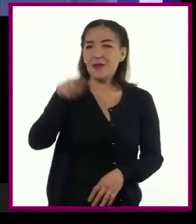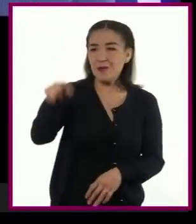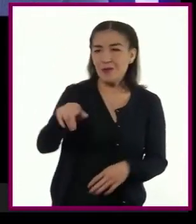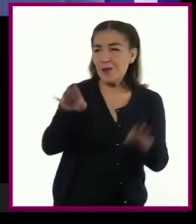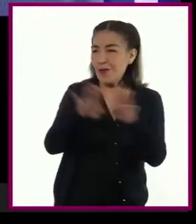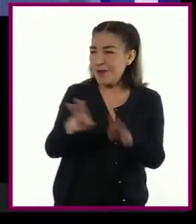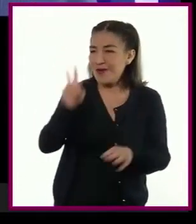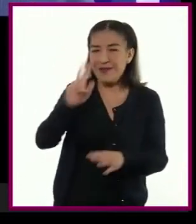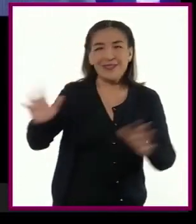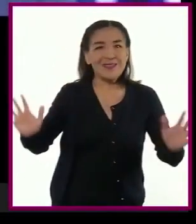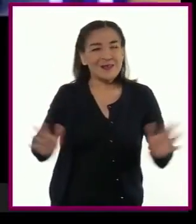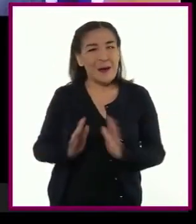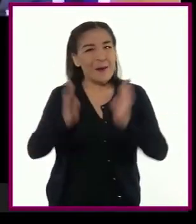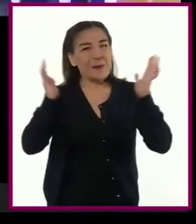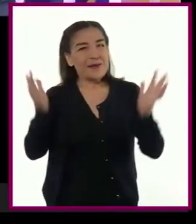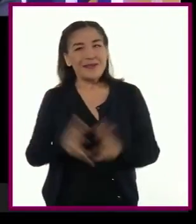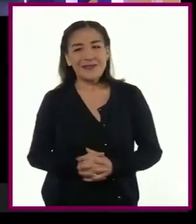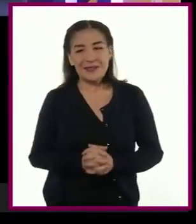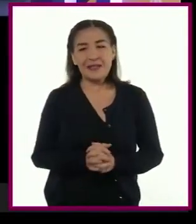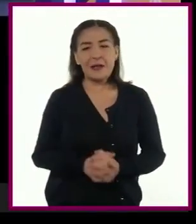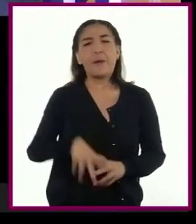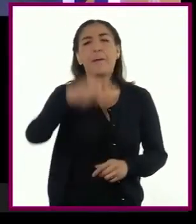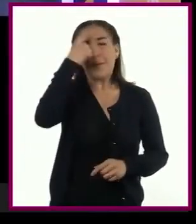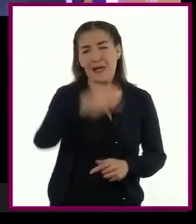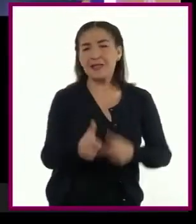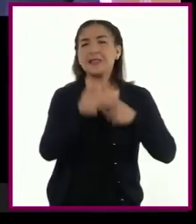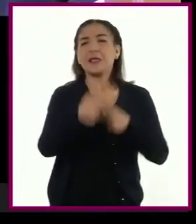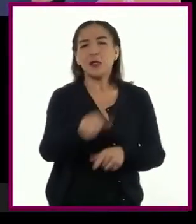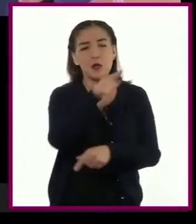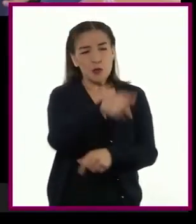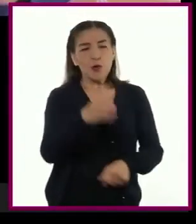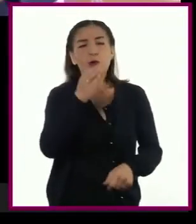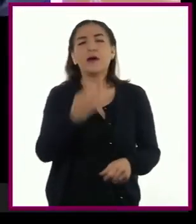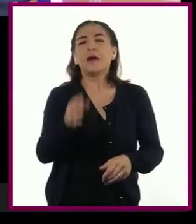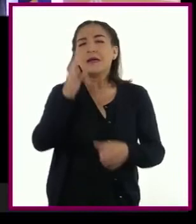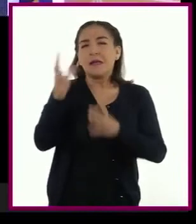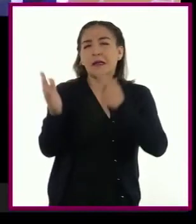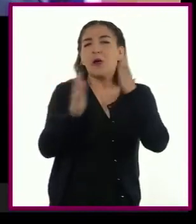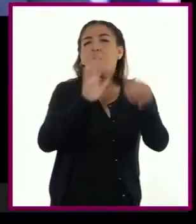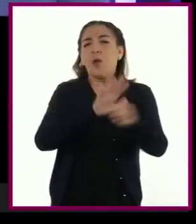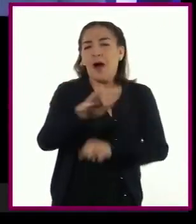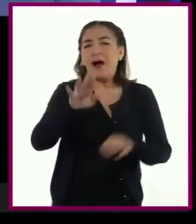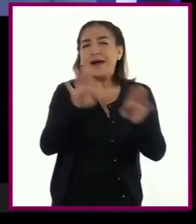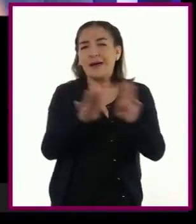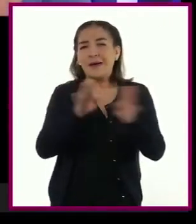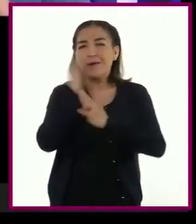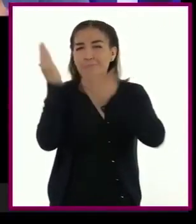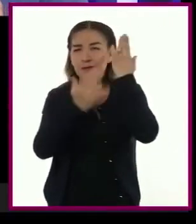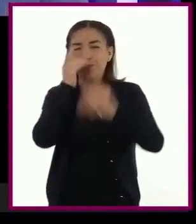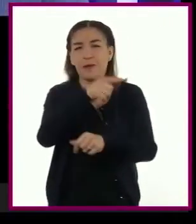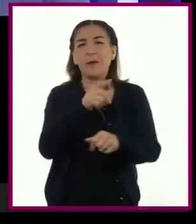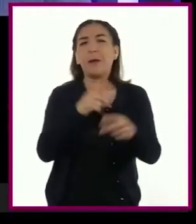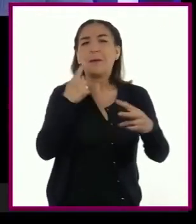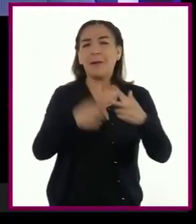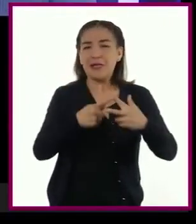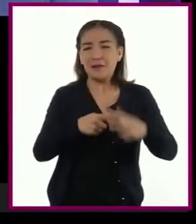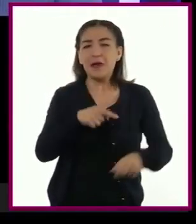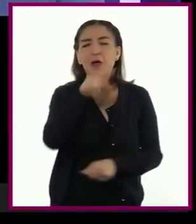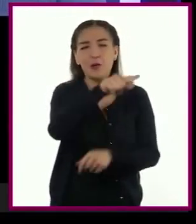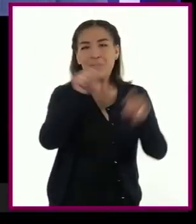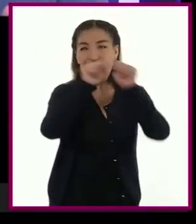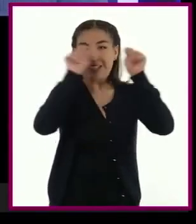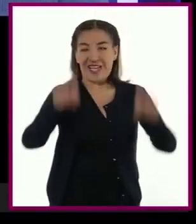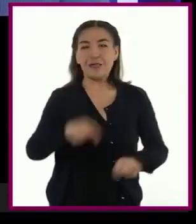termino de sorprenderme. Para continuar con sus aportaciones a las matemáticas, se sabe que en su tesis doctoral en